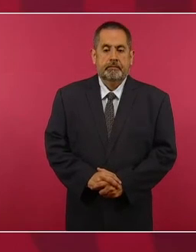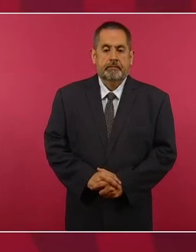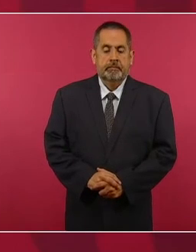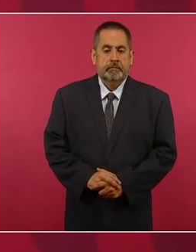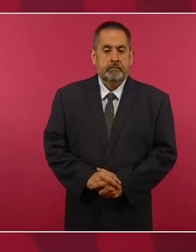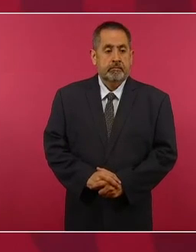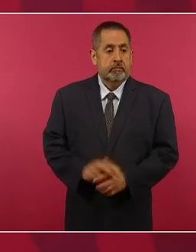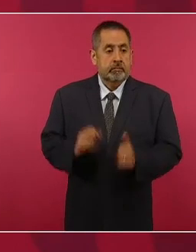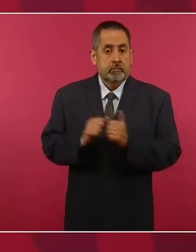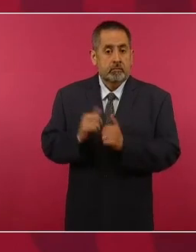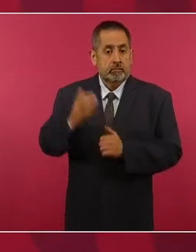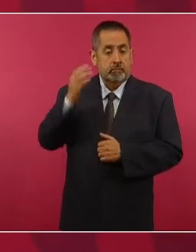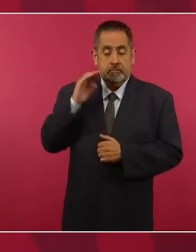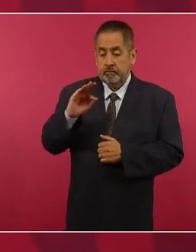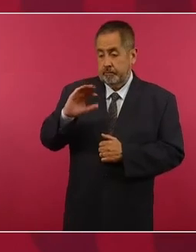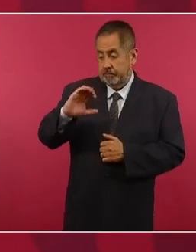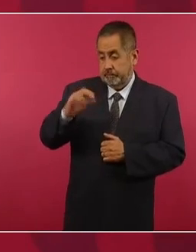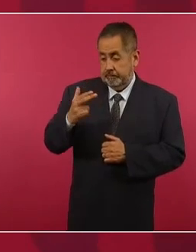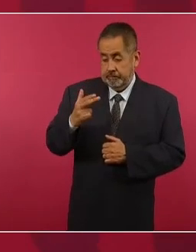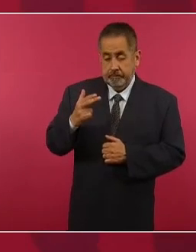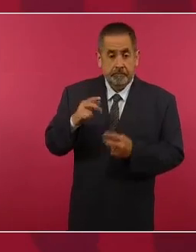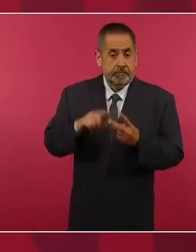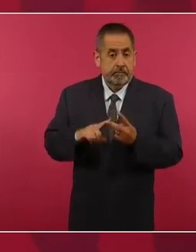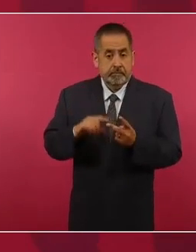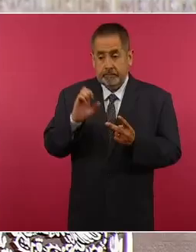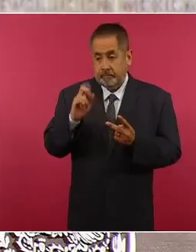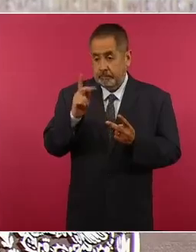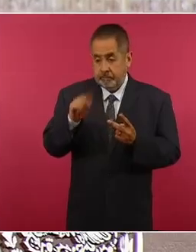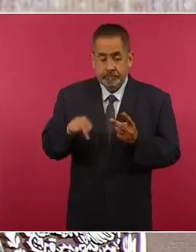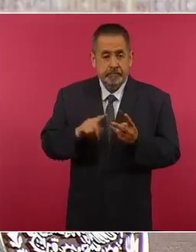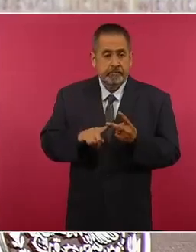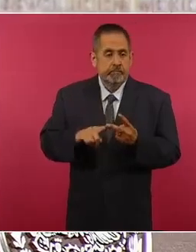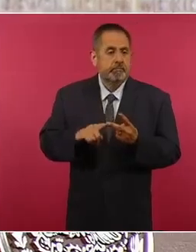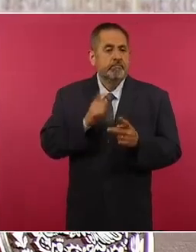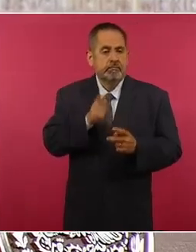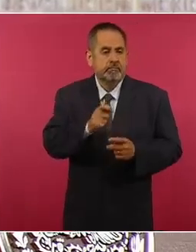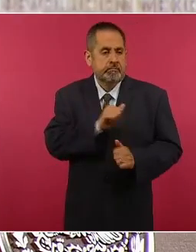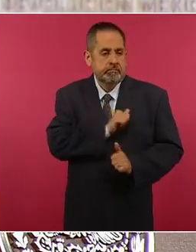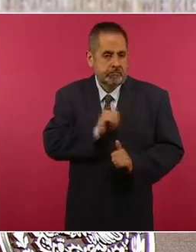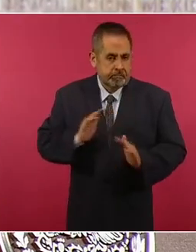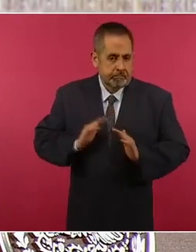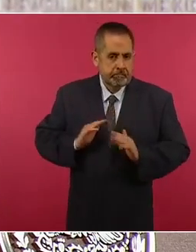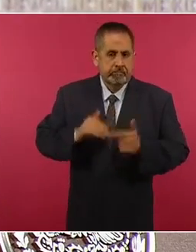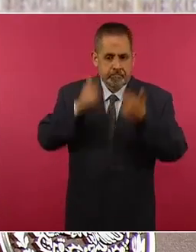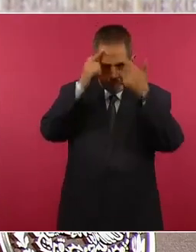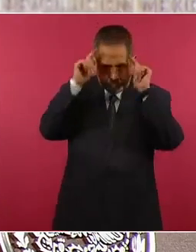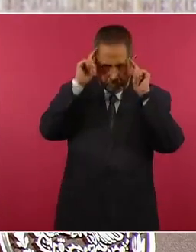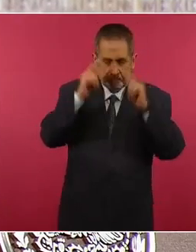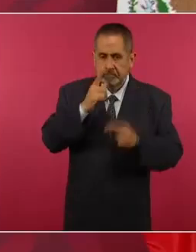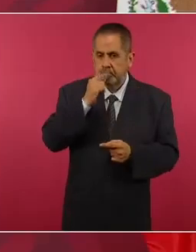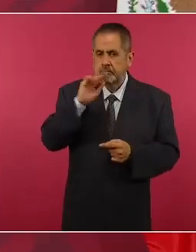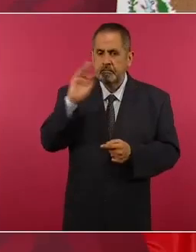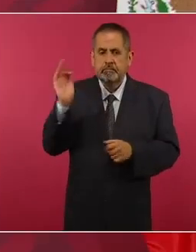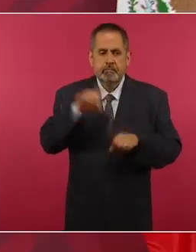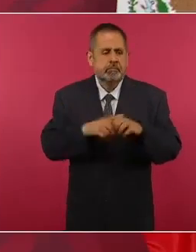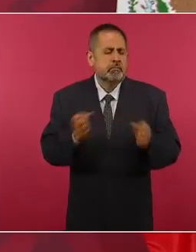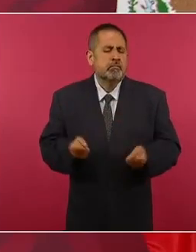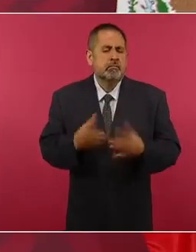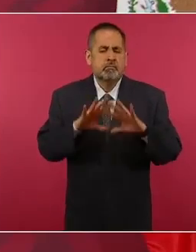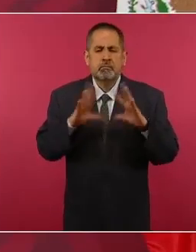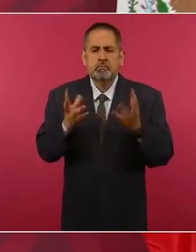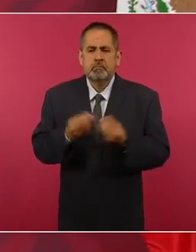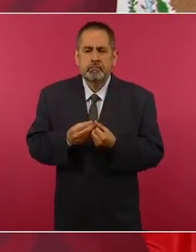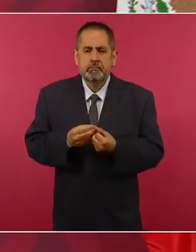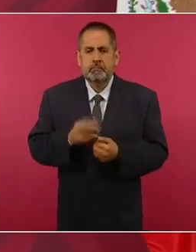Con Calderón y Peña, Ejército, Marina y Policía Federal. Y